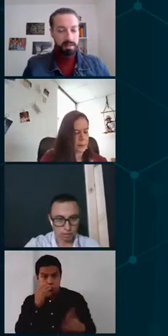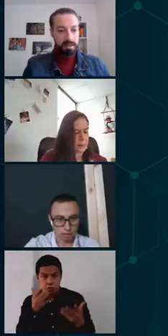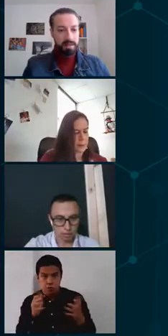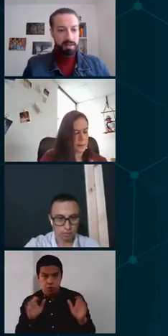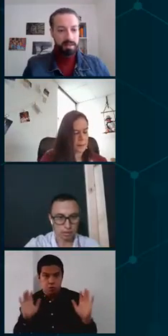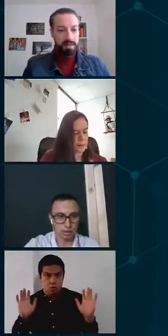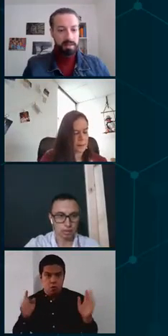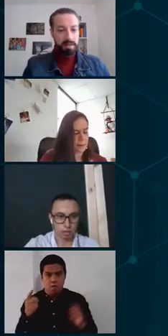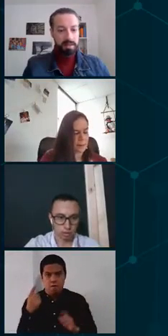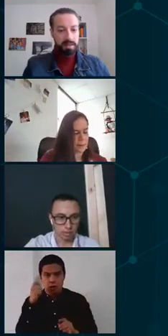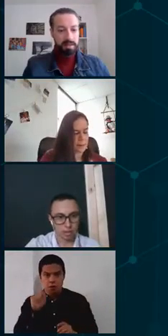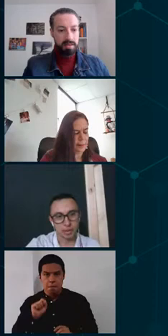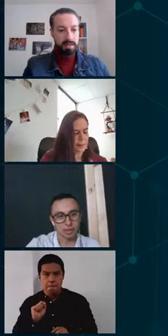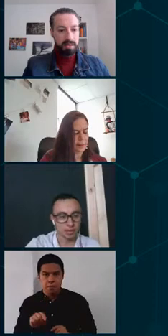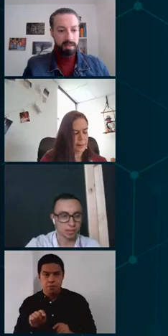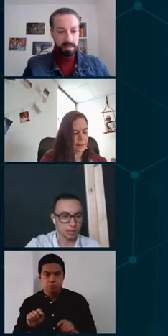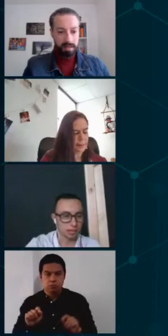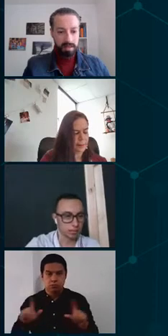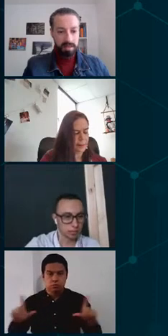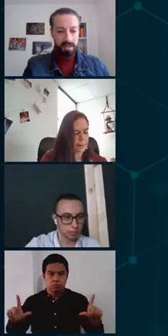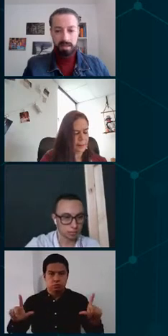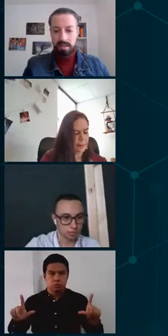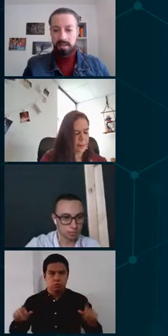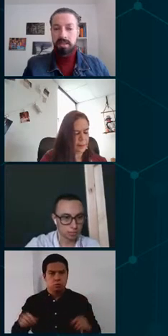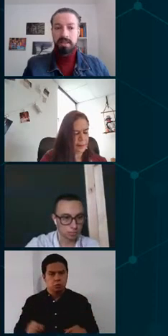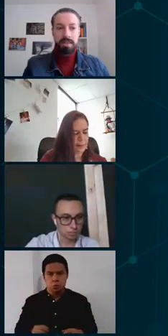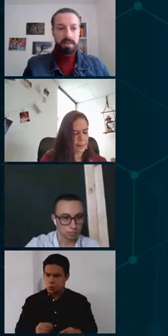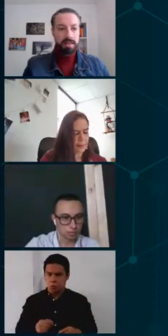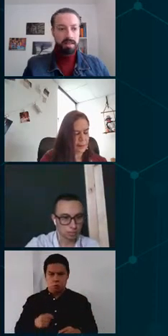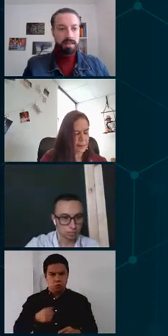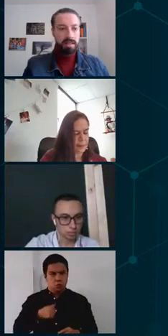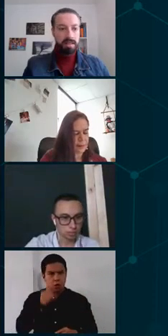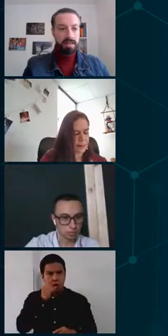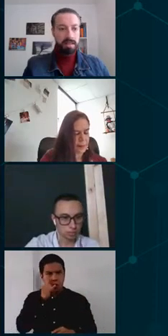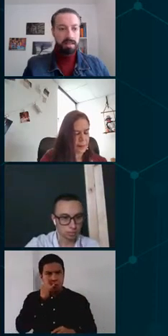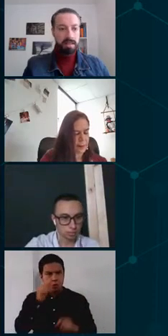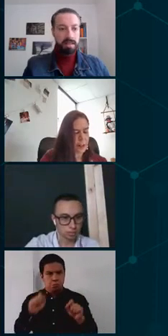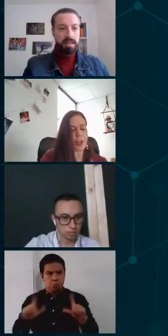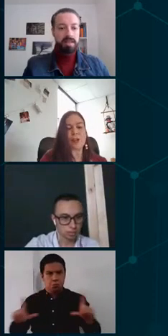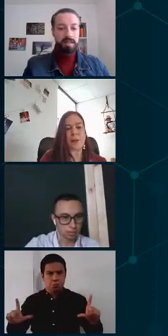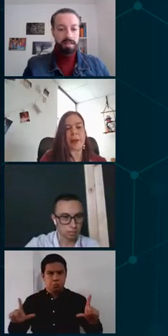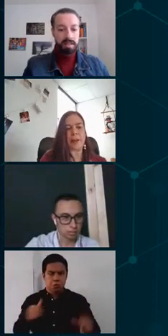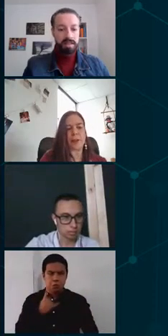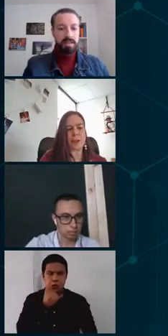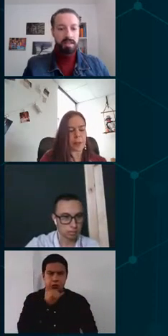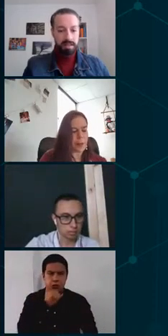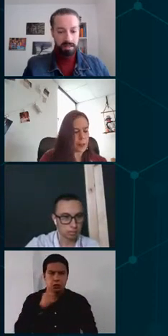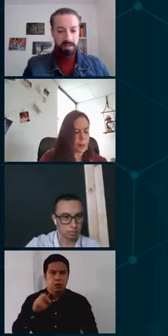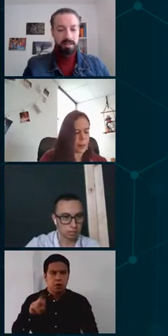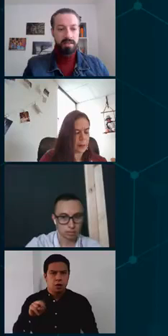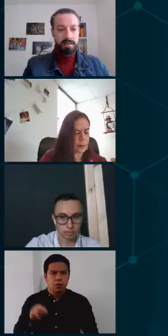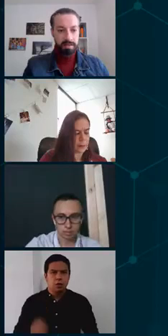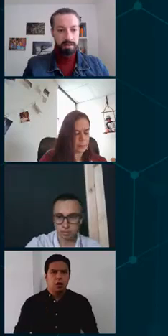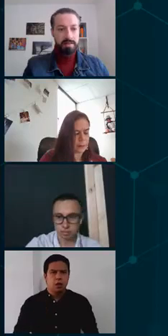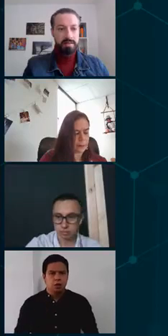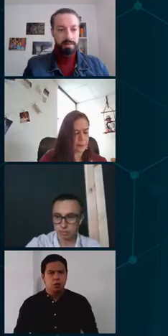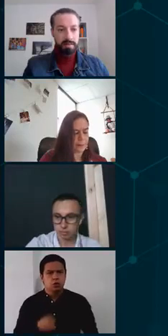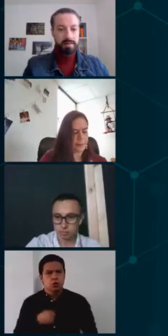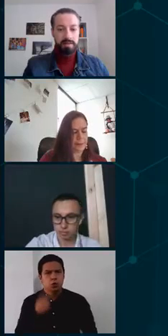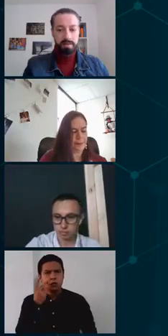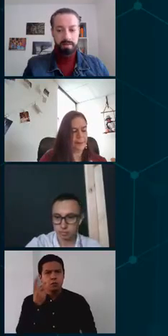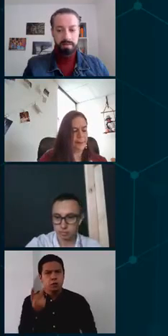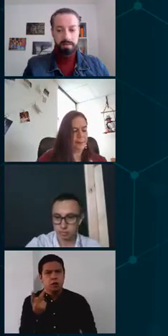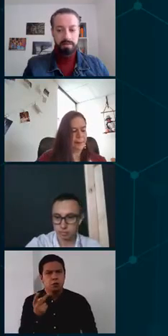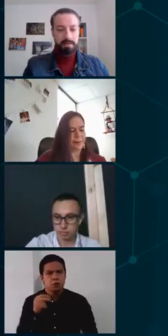entrevista. Yo tengo mi cámara encendida. Sí, yo lo veo. Yo lo estoy viendo, yo también lo estoy viendo. Bueno, es un